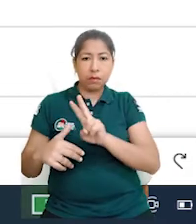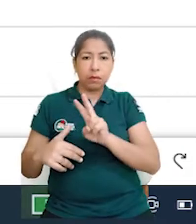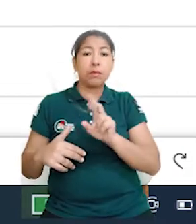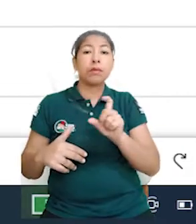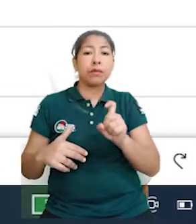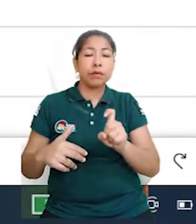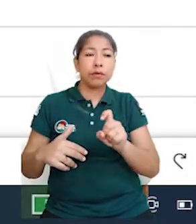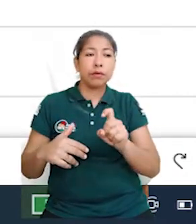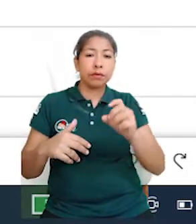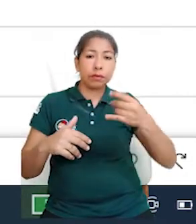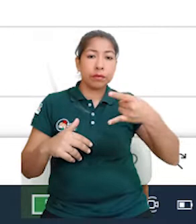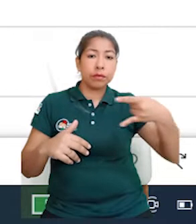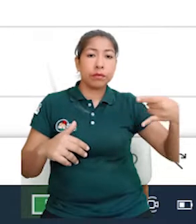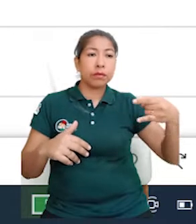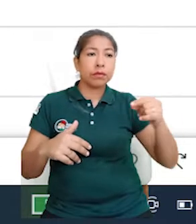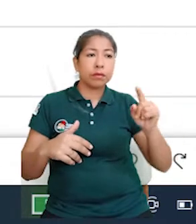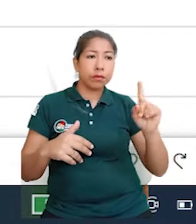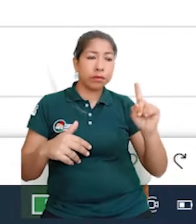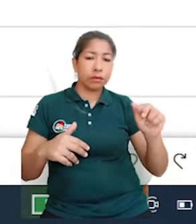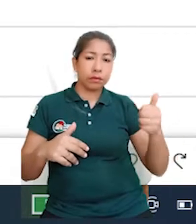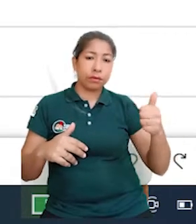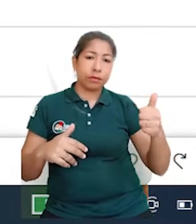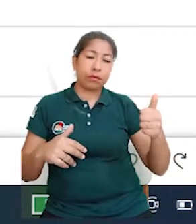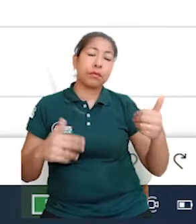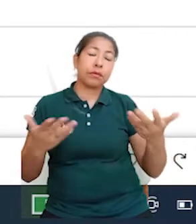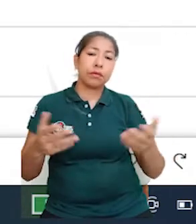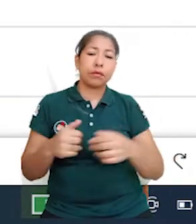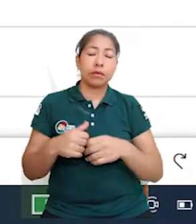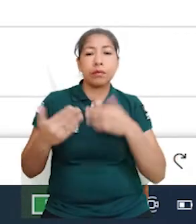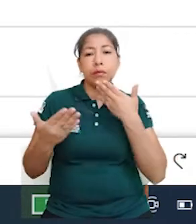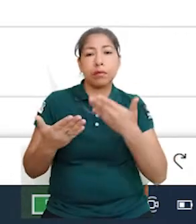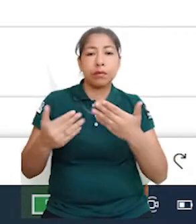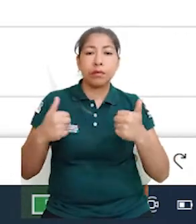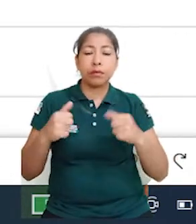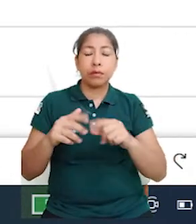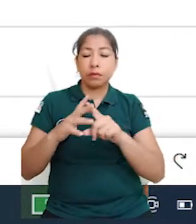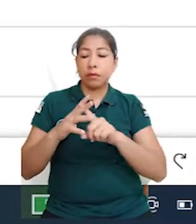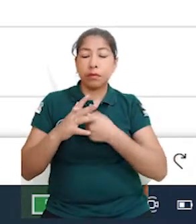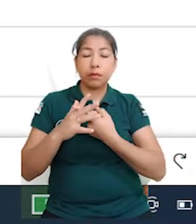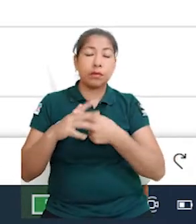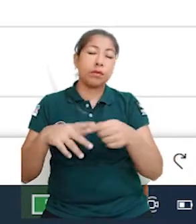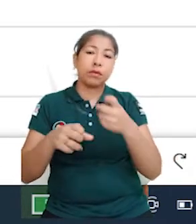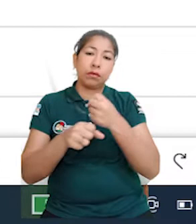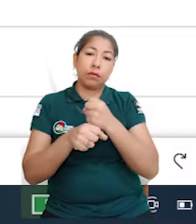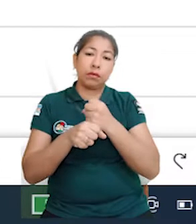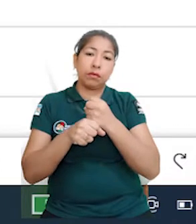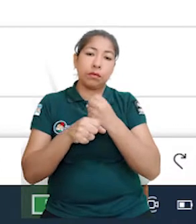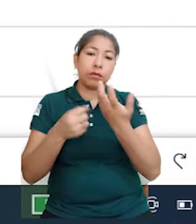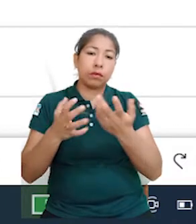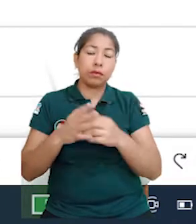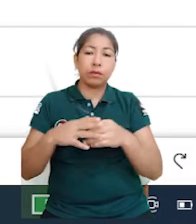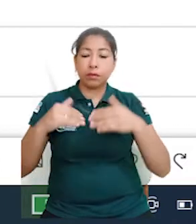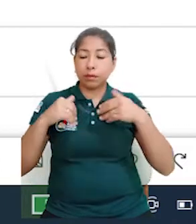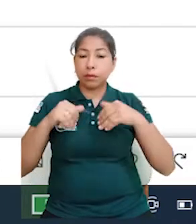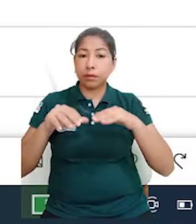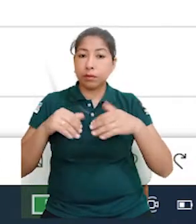la unidad, que sigue siendo 10. Bien, de esta forma hemos iniciado ya la resolución. Vamos a continuar.